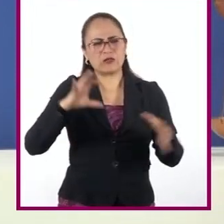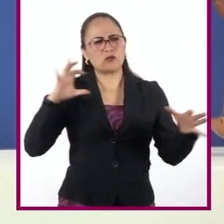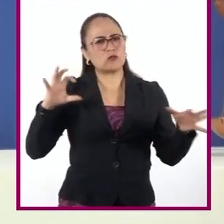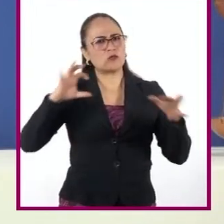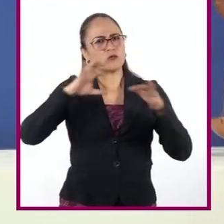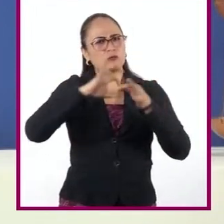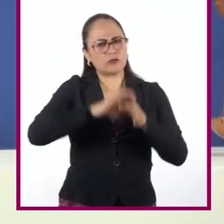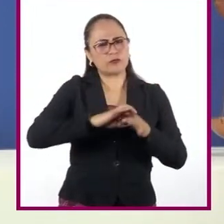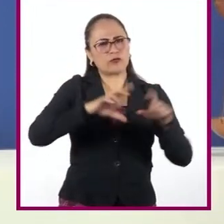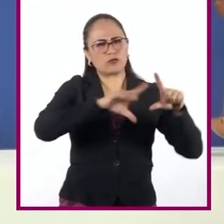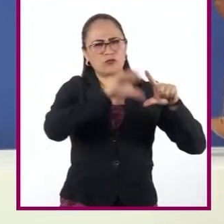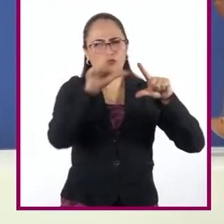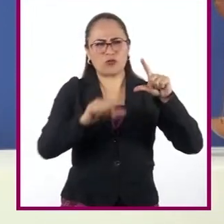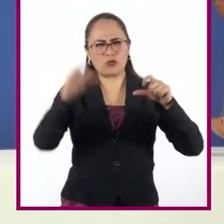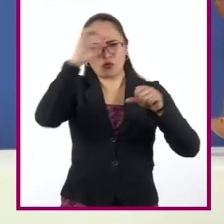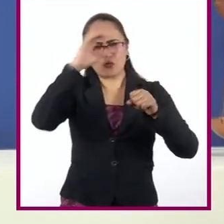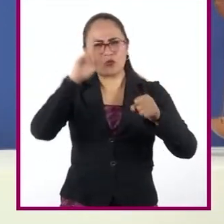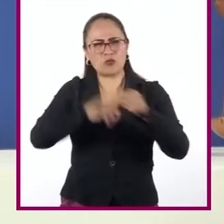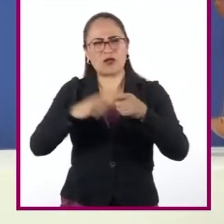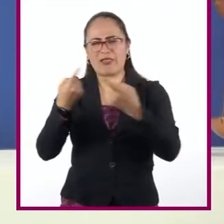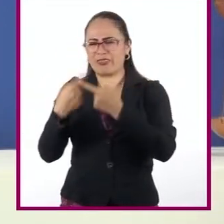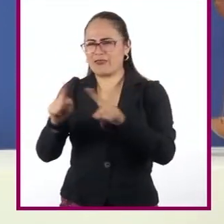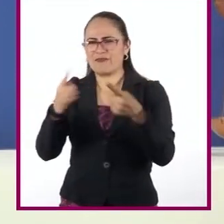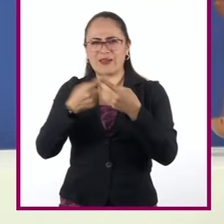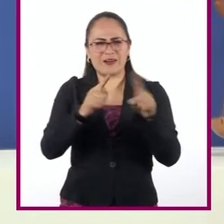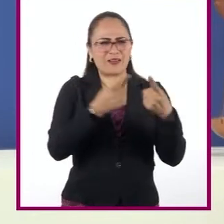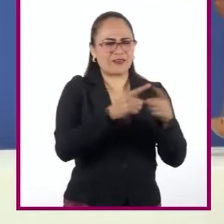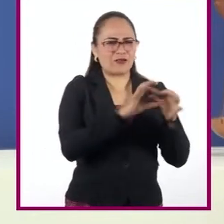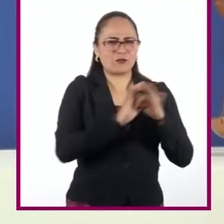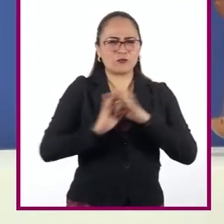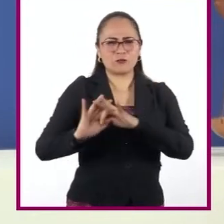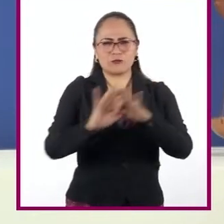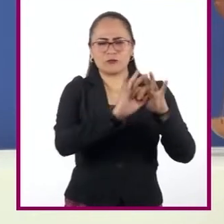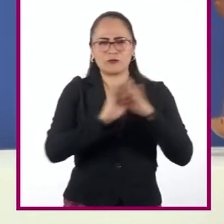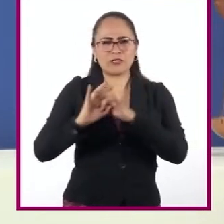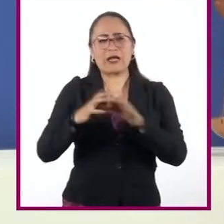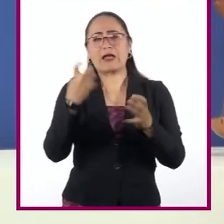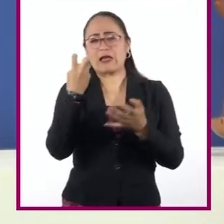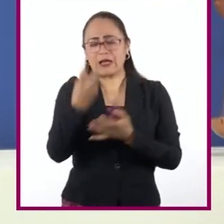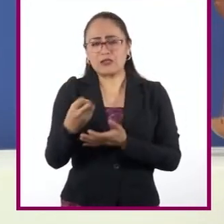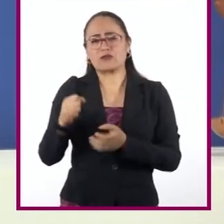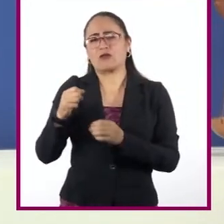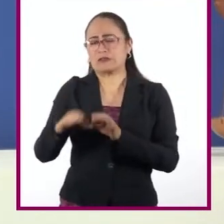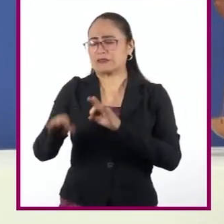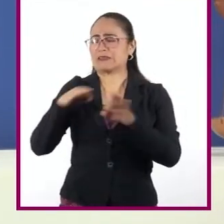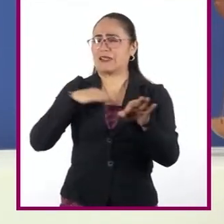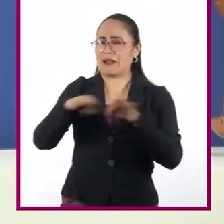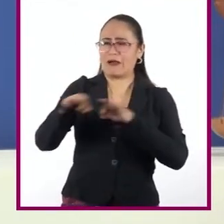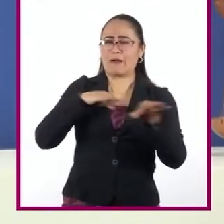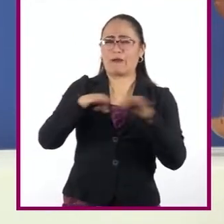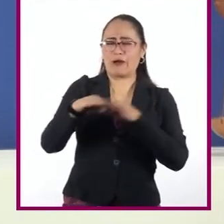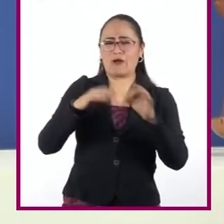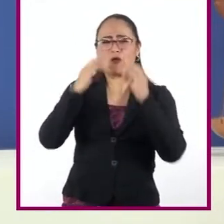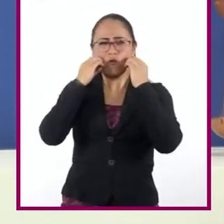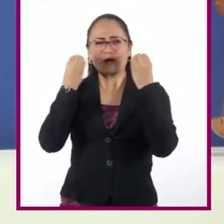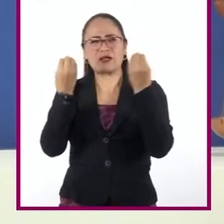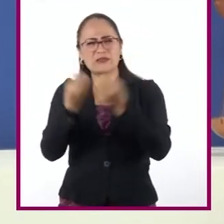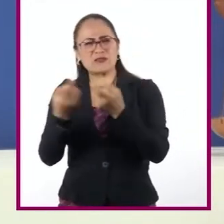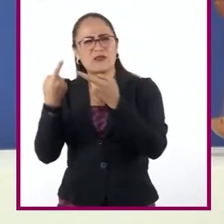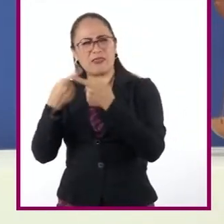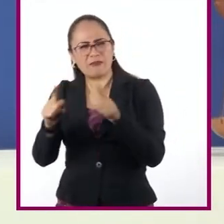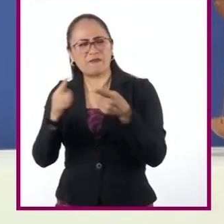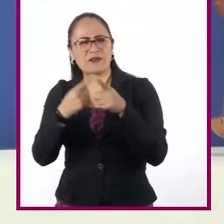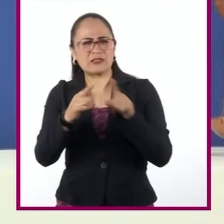composición pluricultural de la nación. Esto fue producto de la gestión y el trabajo de varias organizaciones